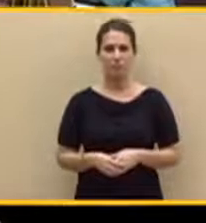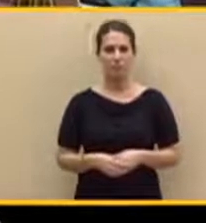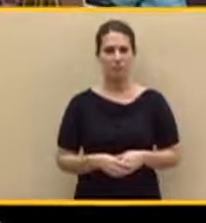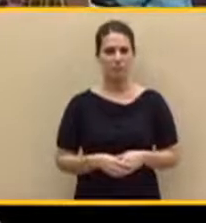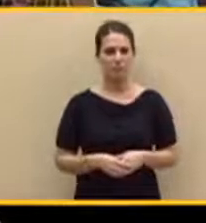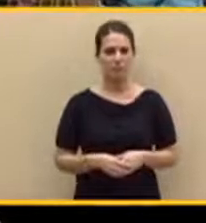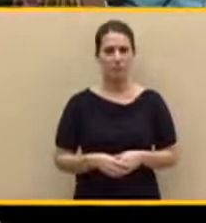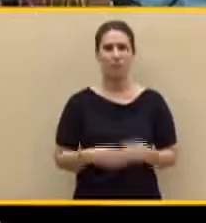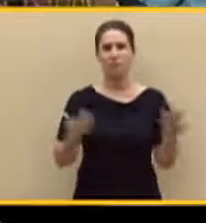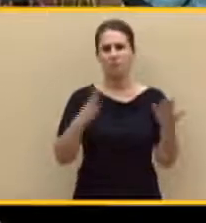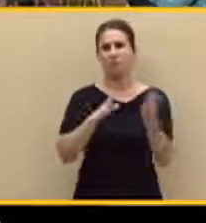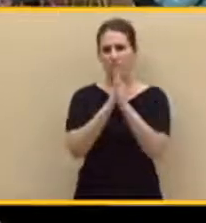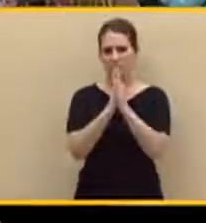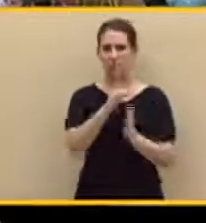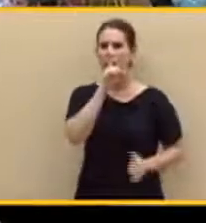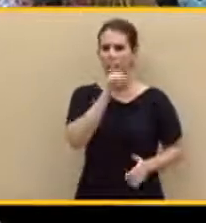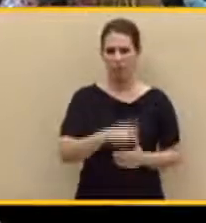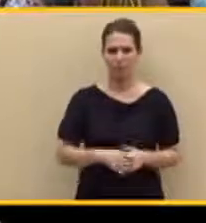guarden silencio, por favor.